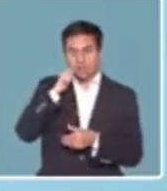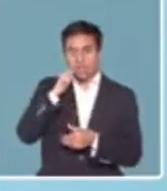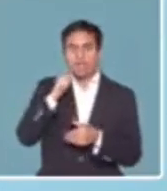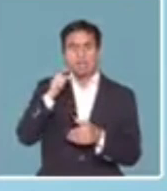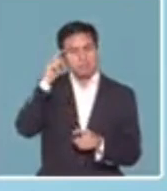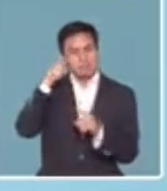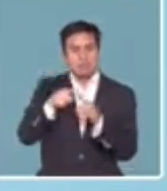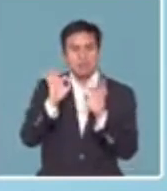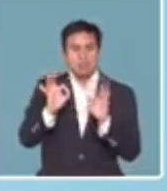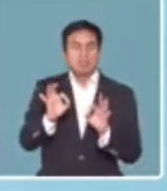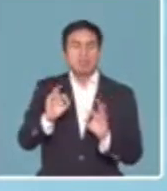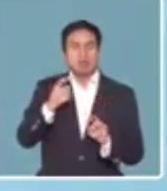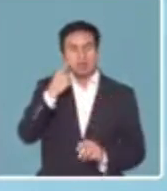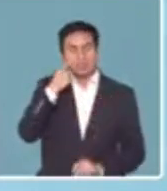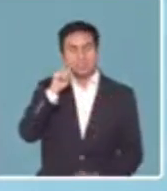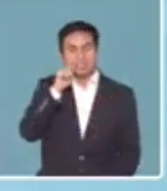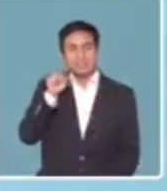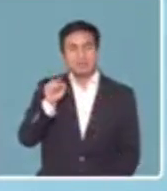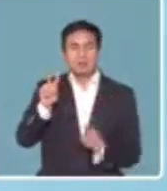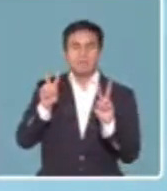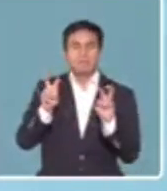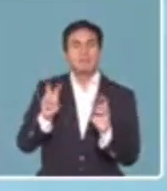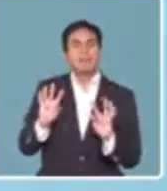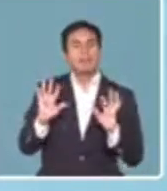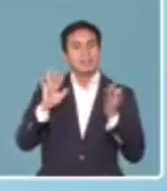perfectamente en qué consiste esto.